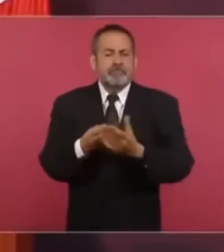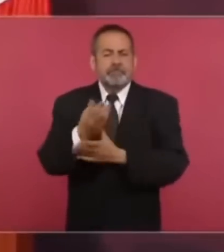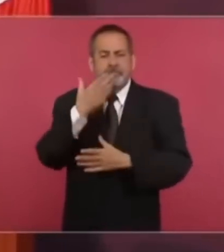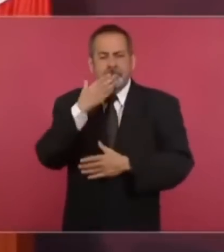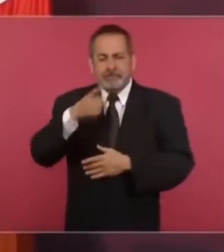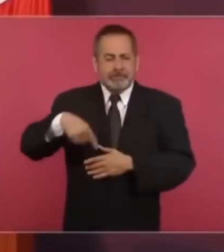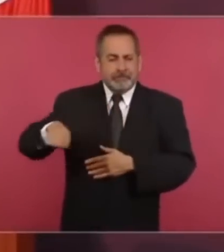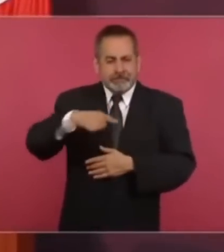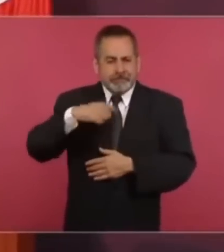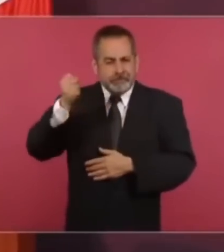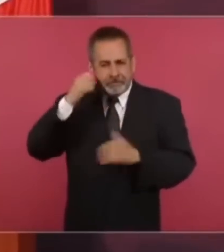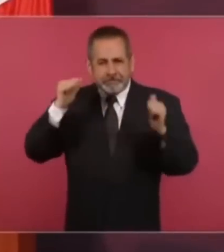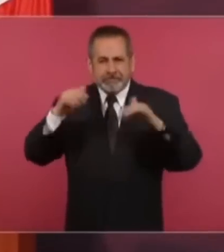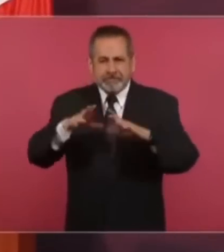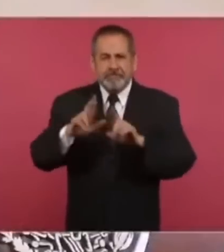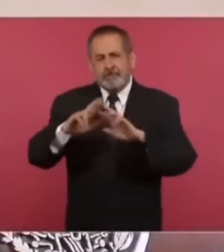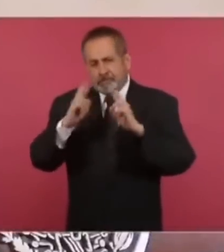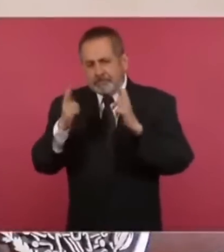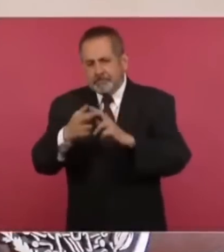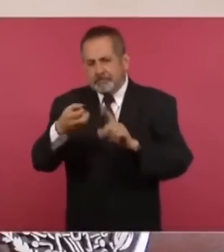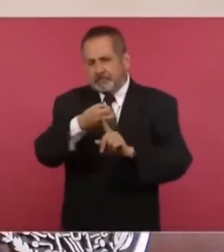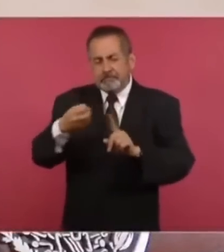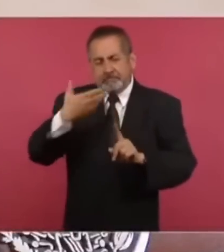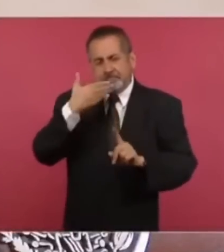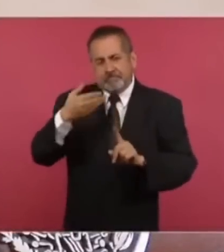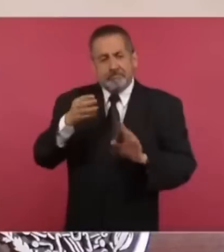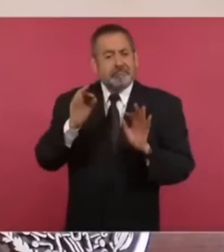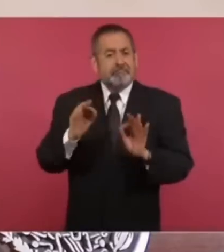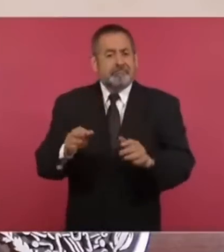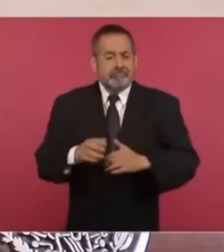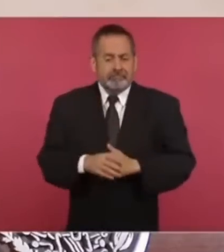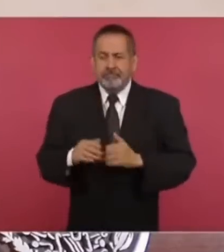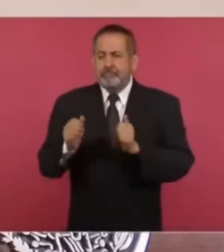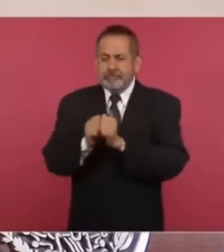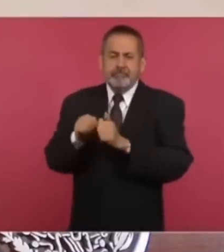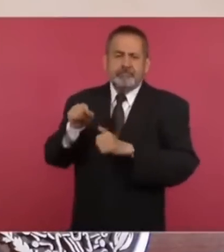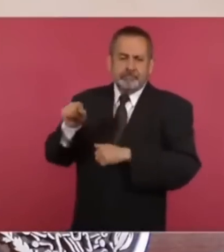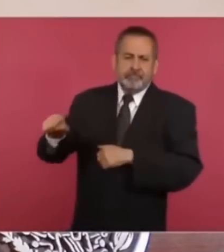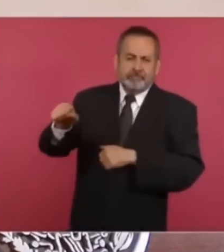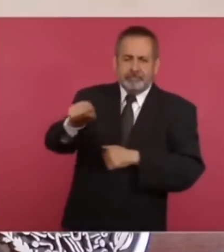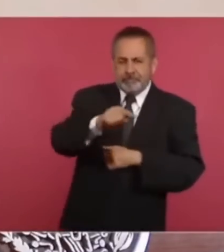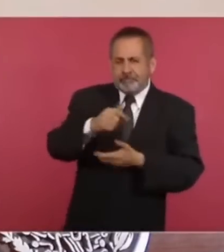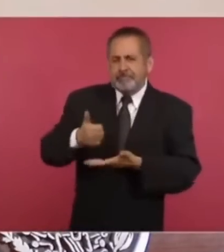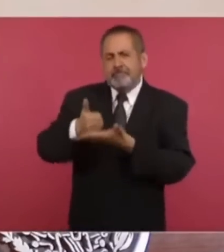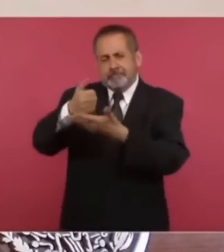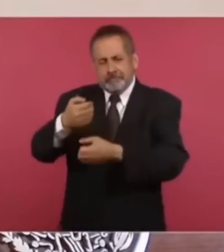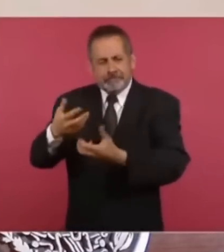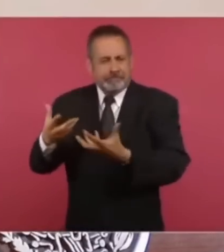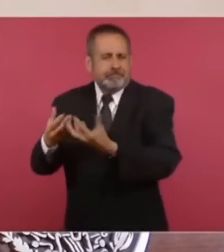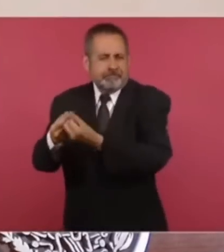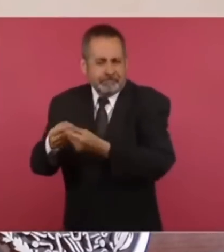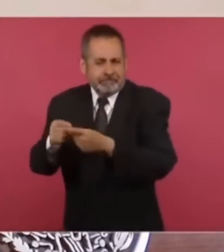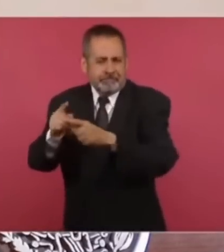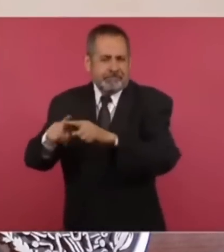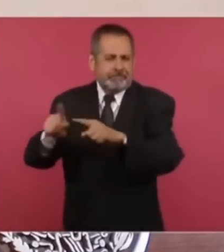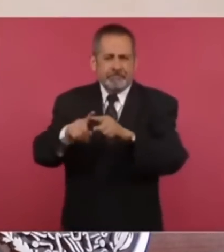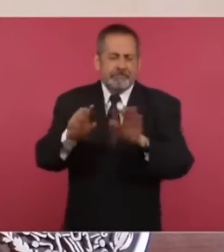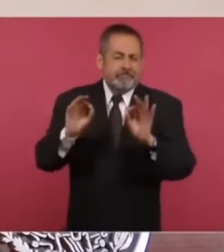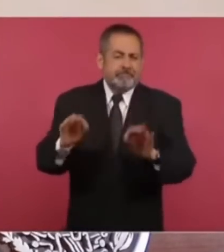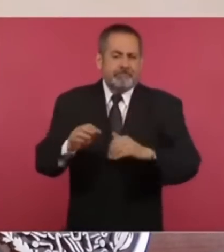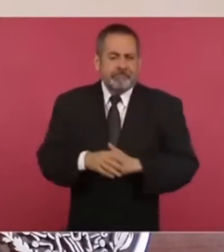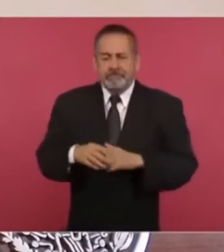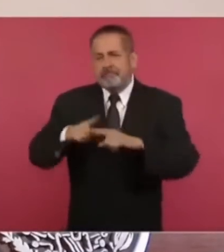de los eventos y reuniones del señor presidente, en coordinación de otras ayudantías de